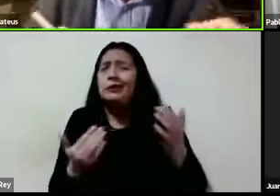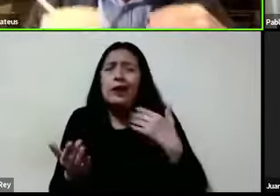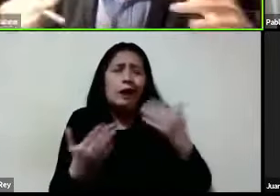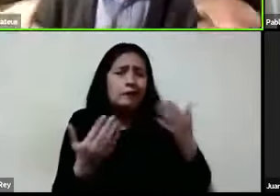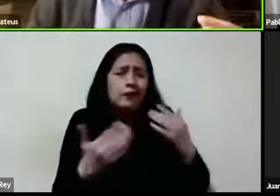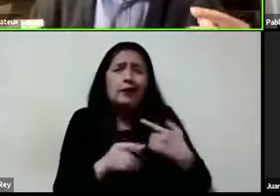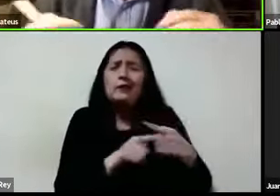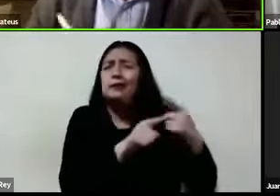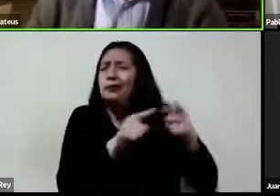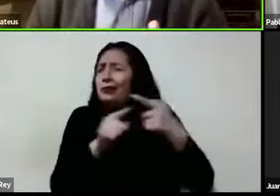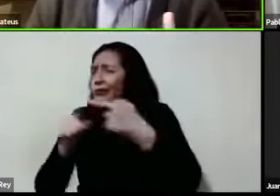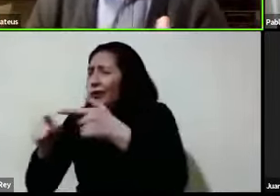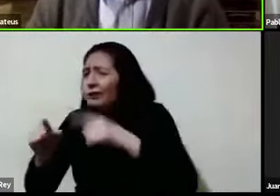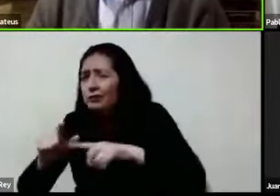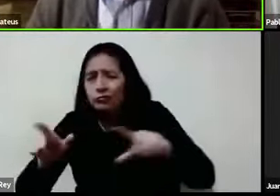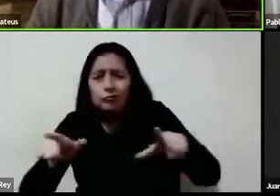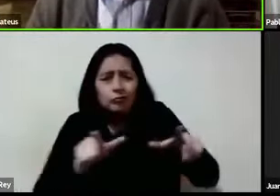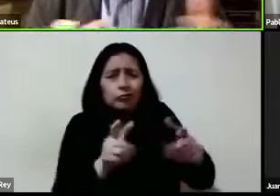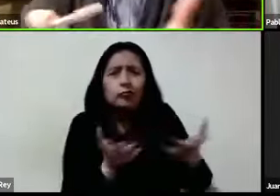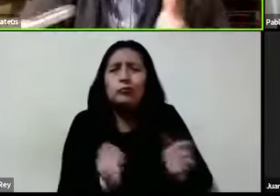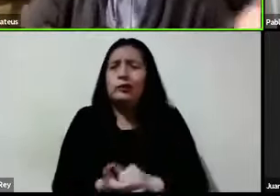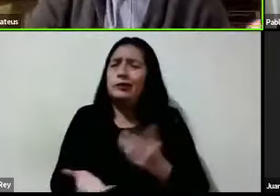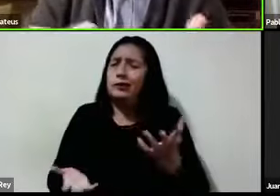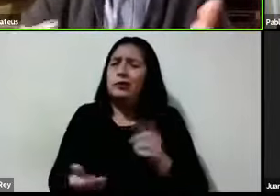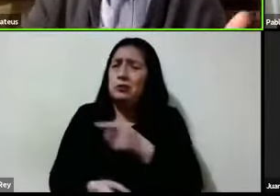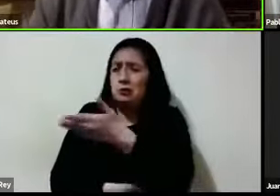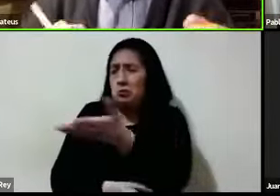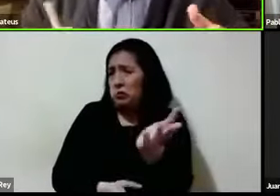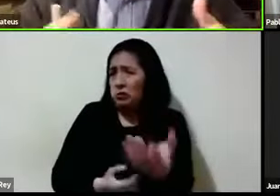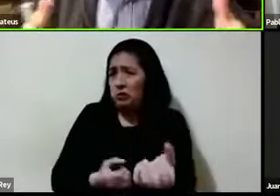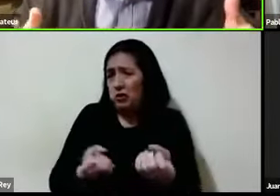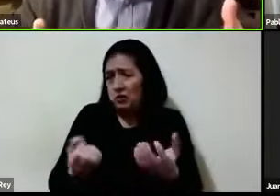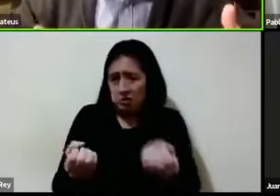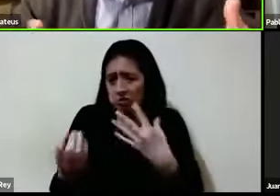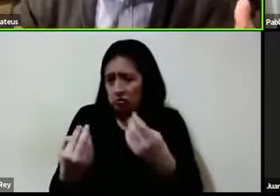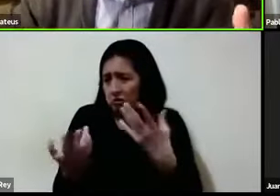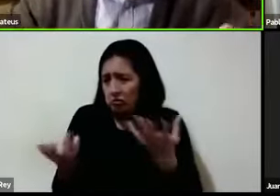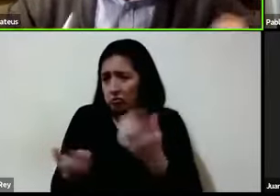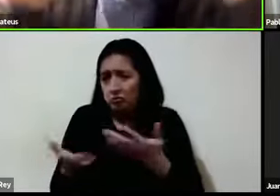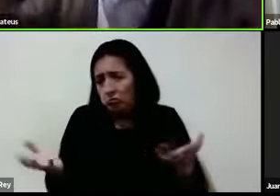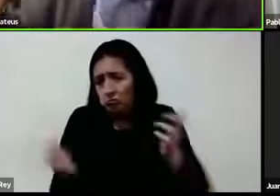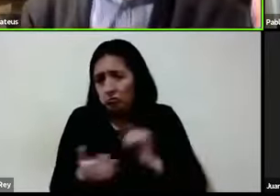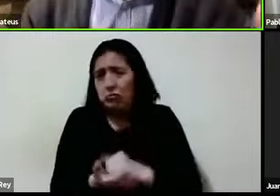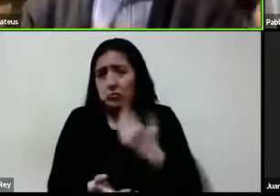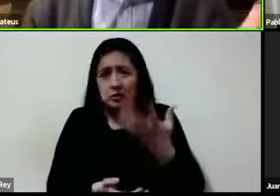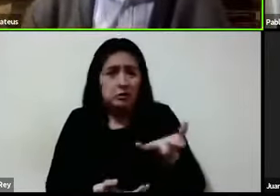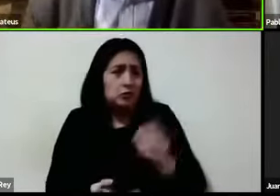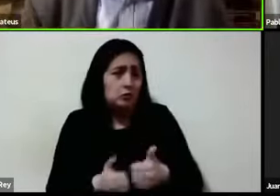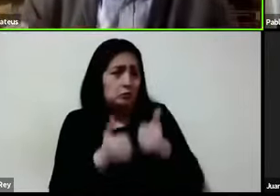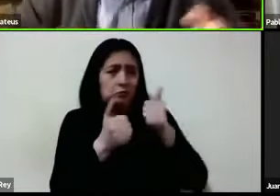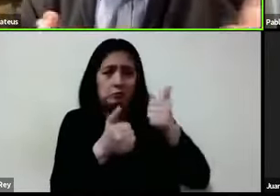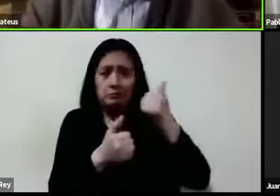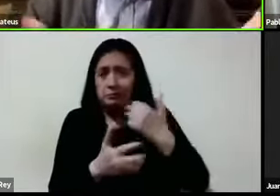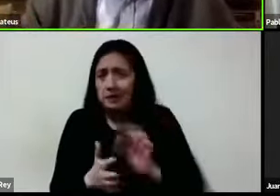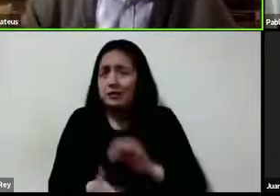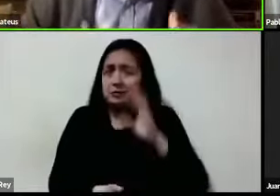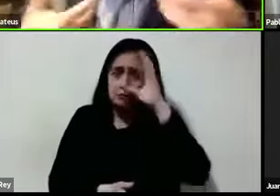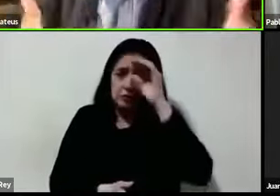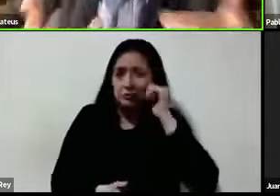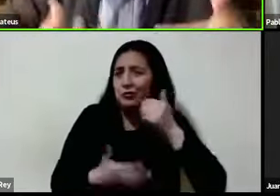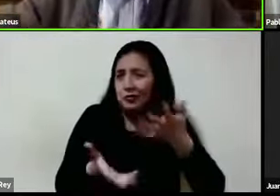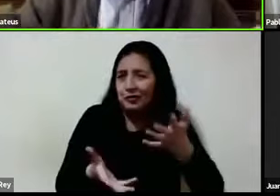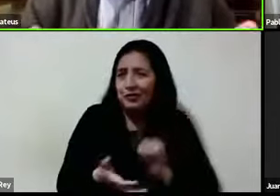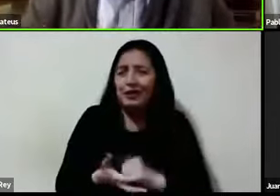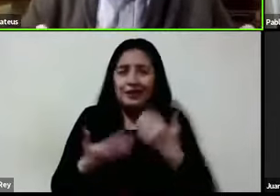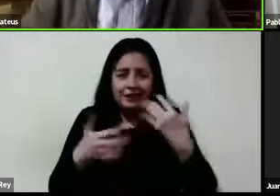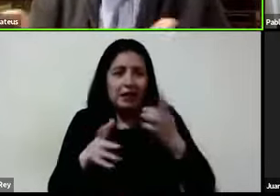niveles que son distintos? Y ustedes están hablando de casos probablemente que son exitosos en el sentido de chicos, chicas que